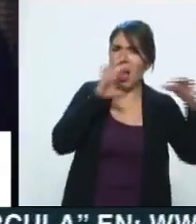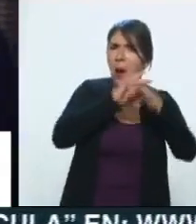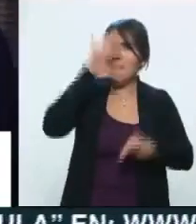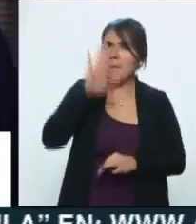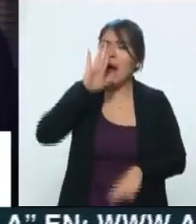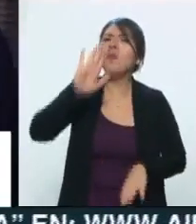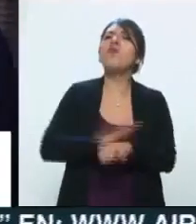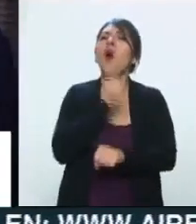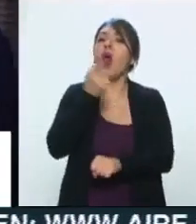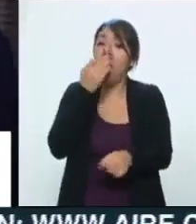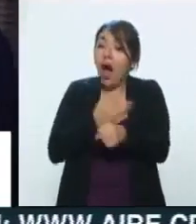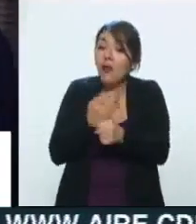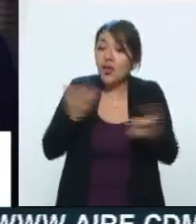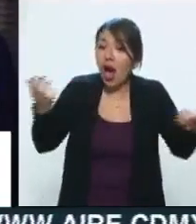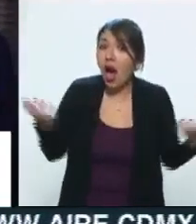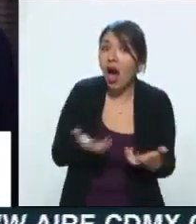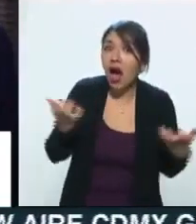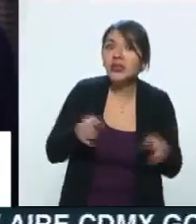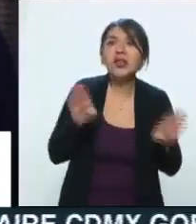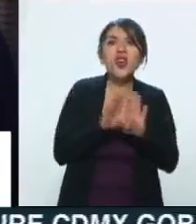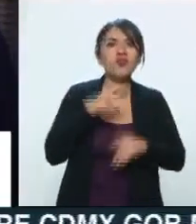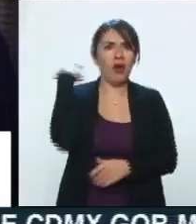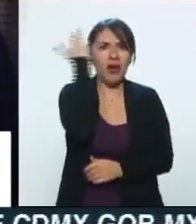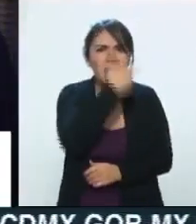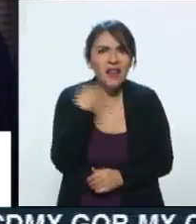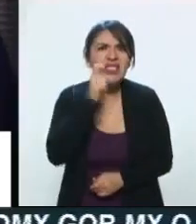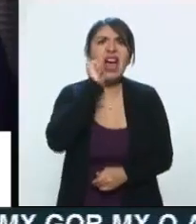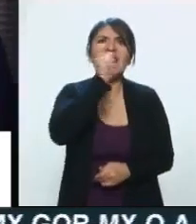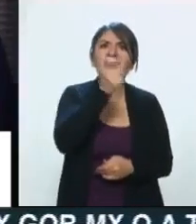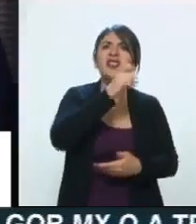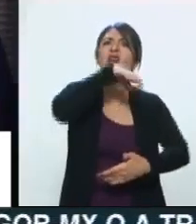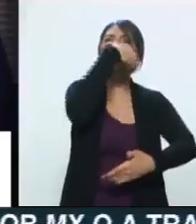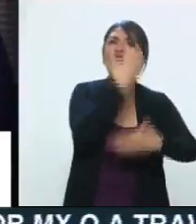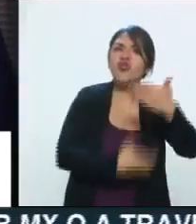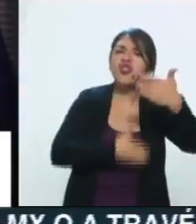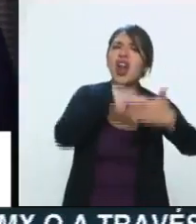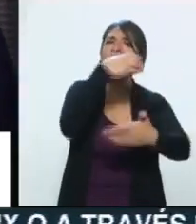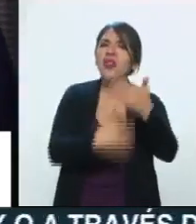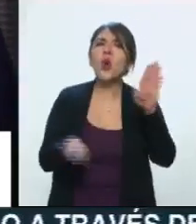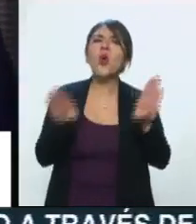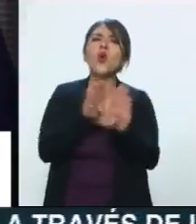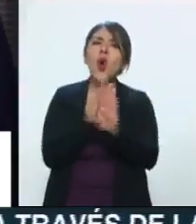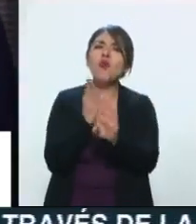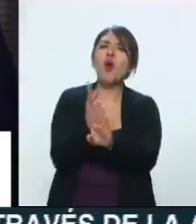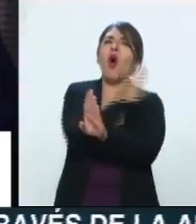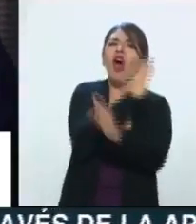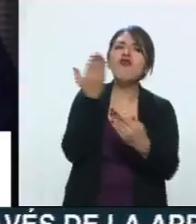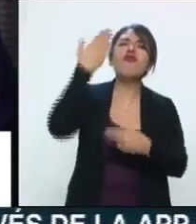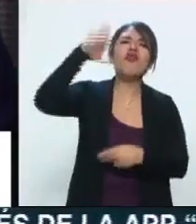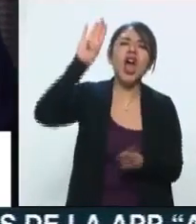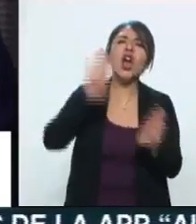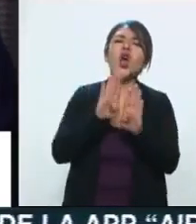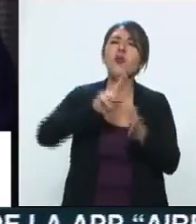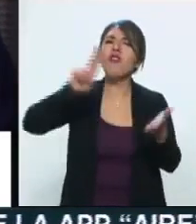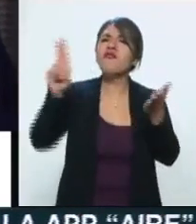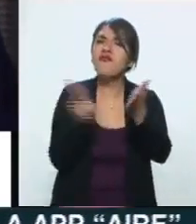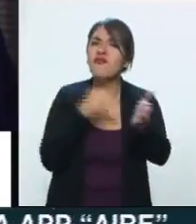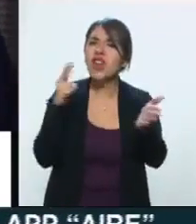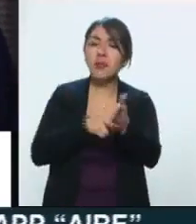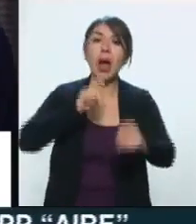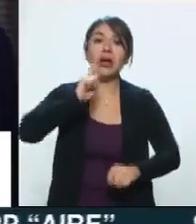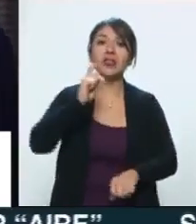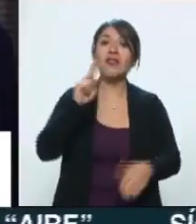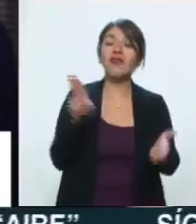porque se está revisando cómo están esos contratos que se hicieron, que se firmaron entre México